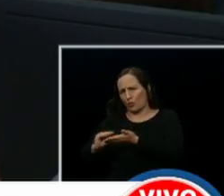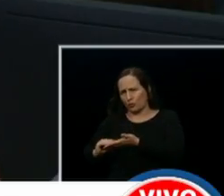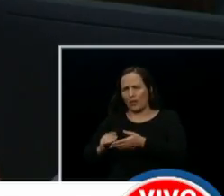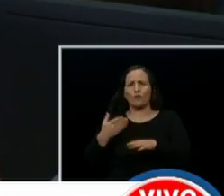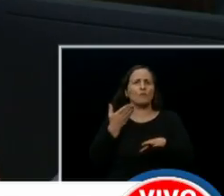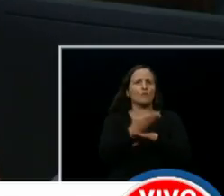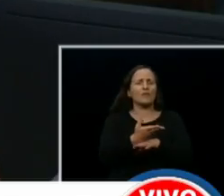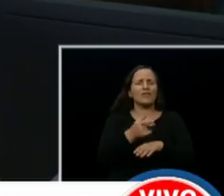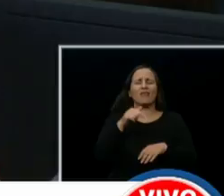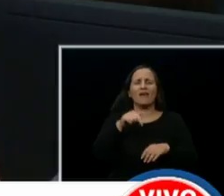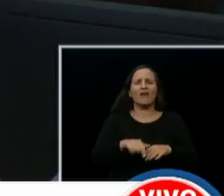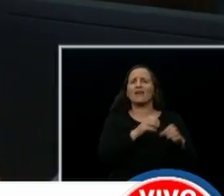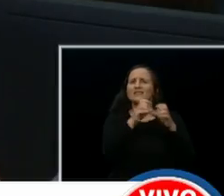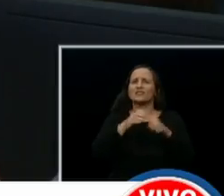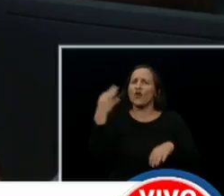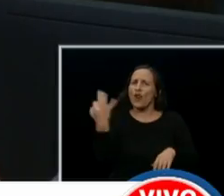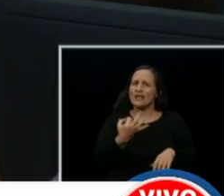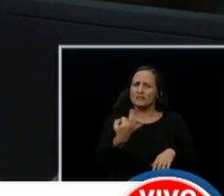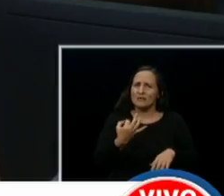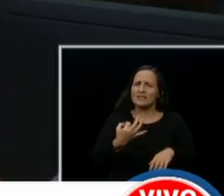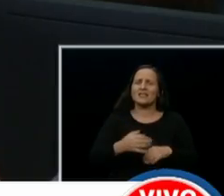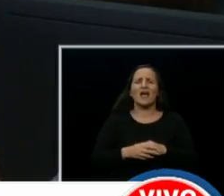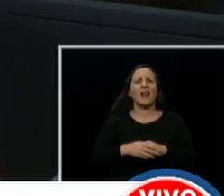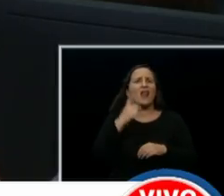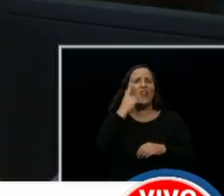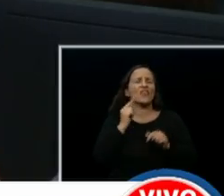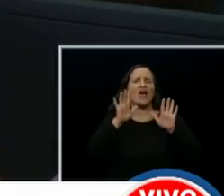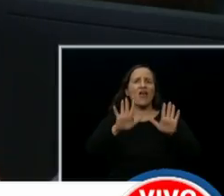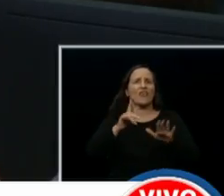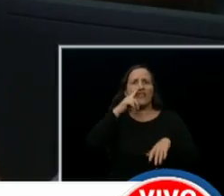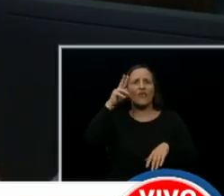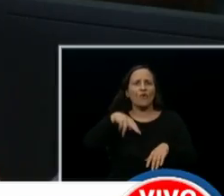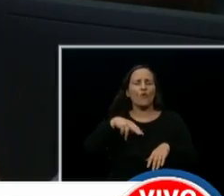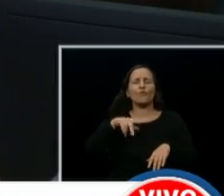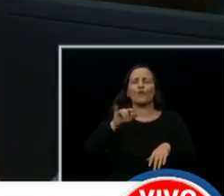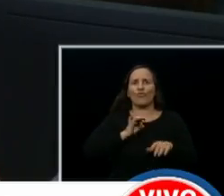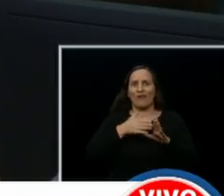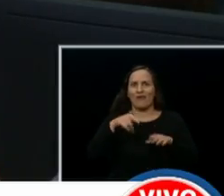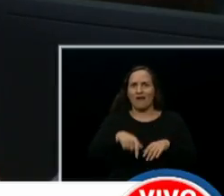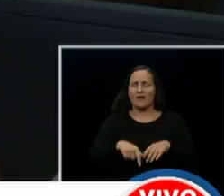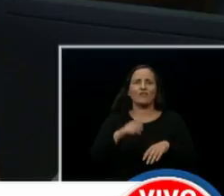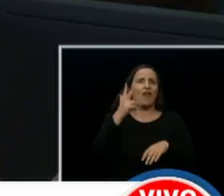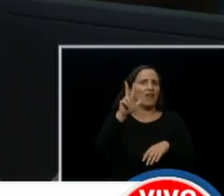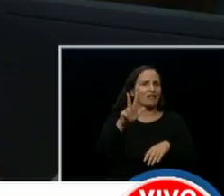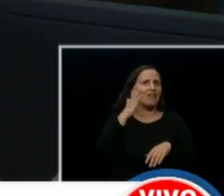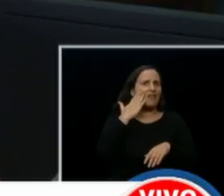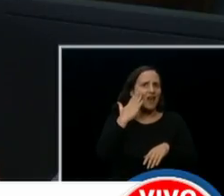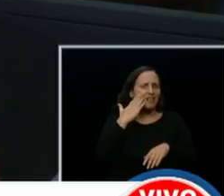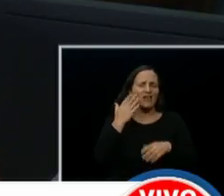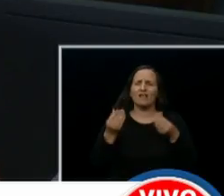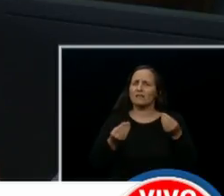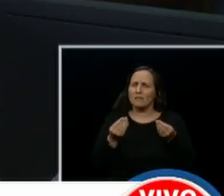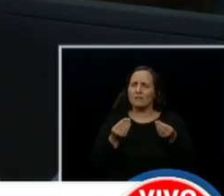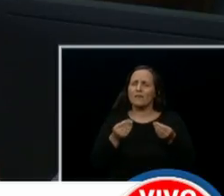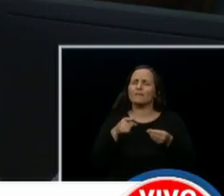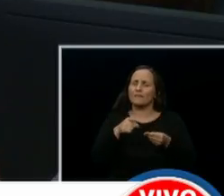se solicita la realización de una sesión especial para el día 10 de junio de 2021 a las 15 horas a fin de considerar